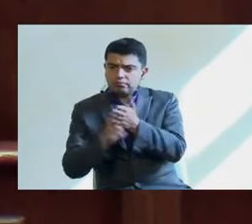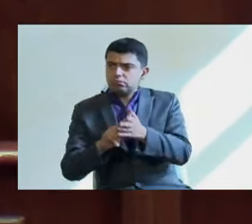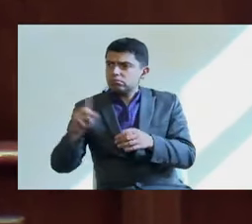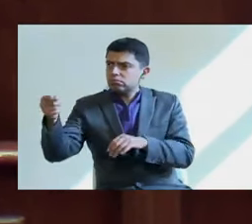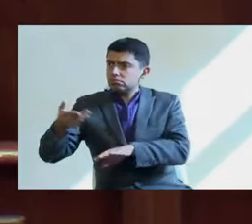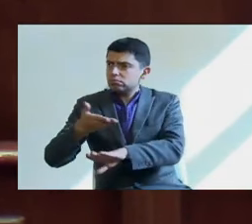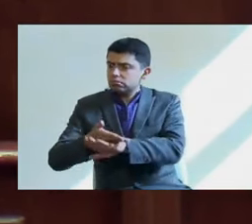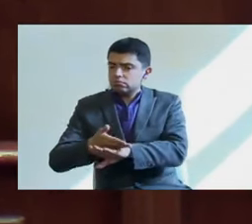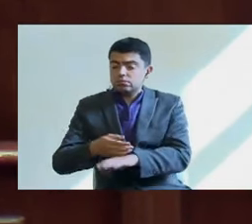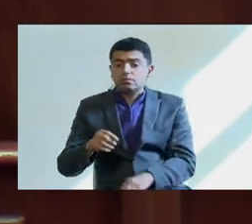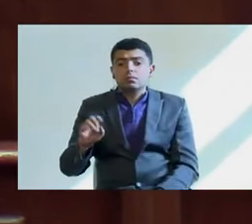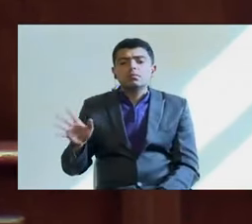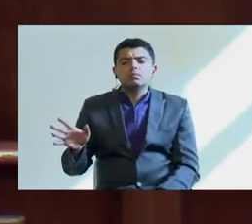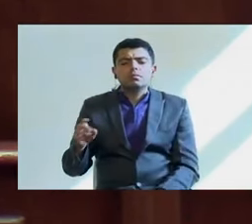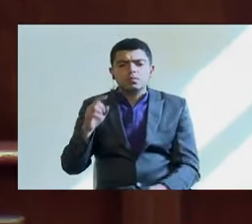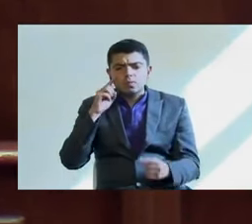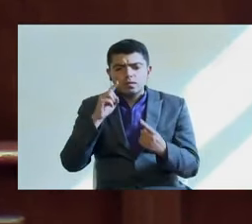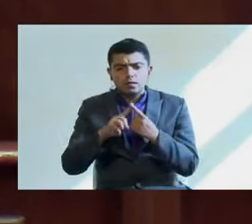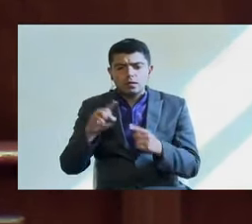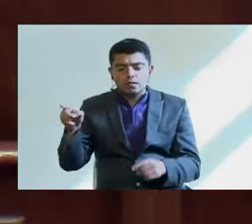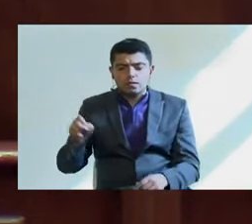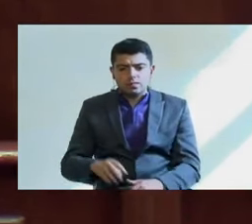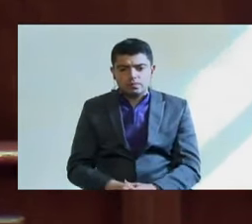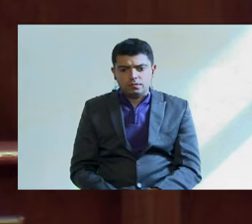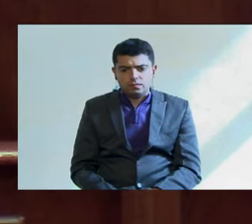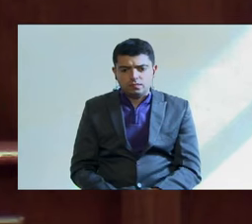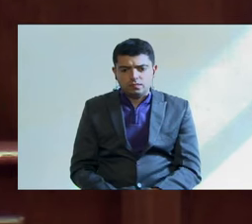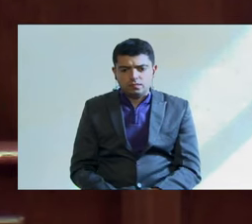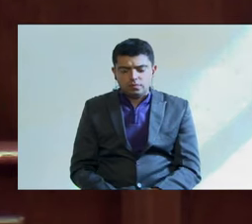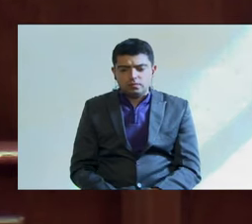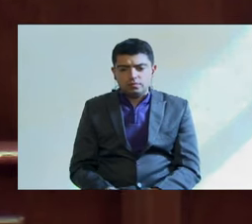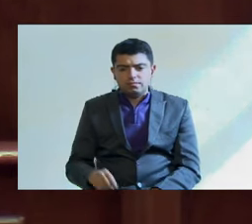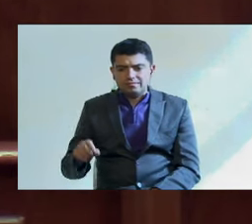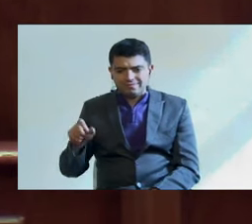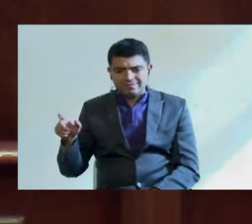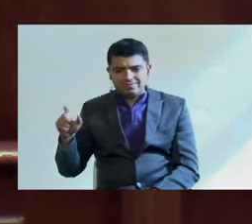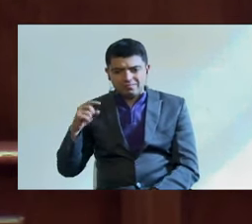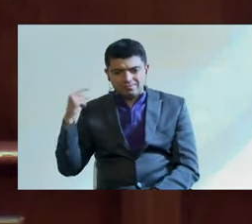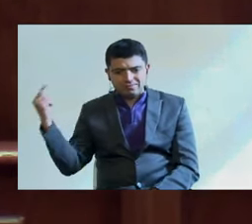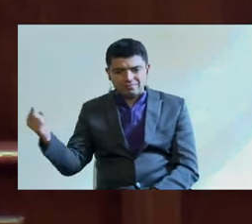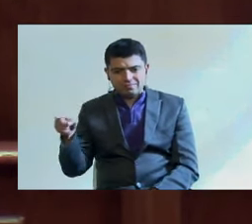busca que los señores que han sido